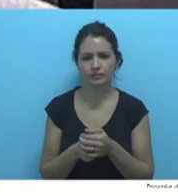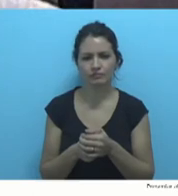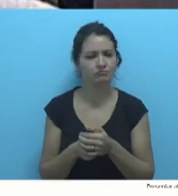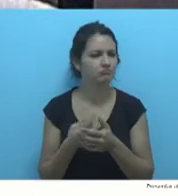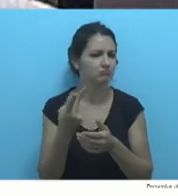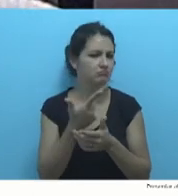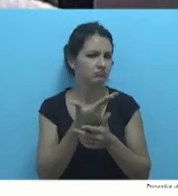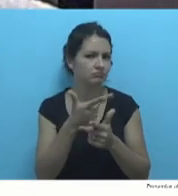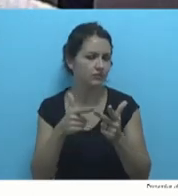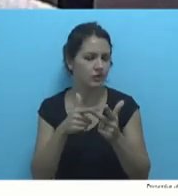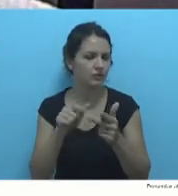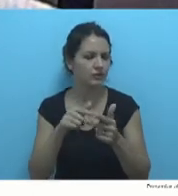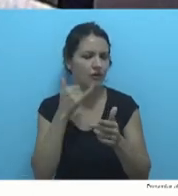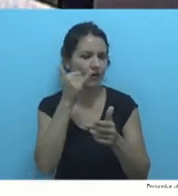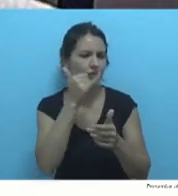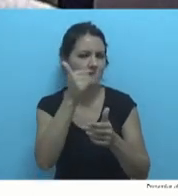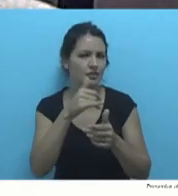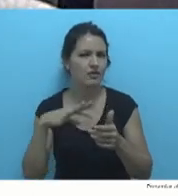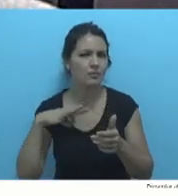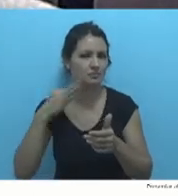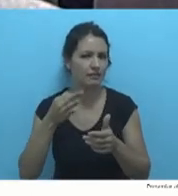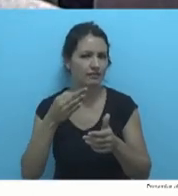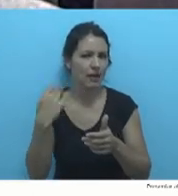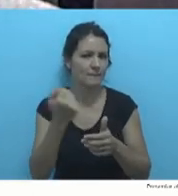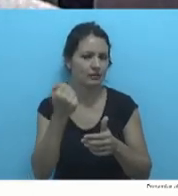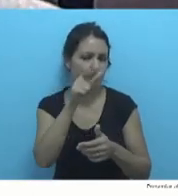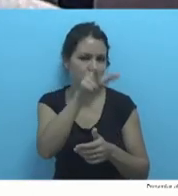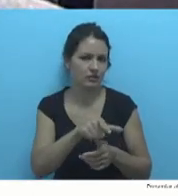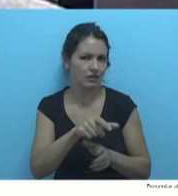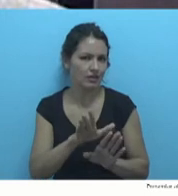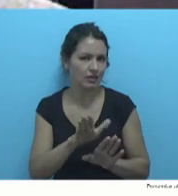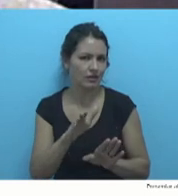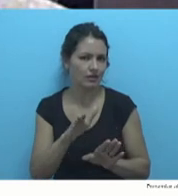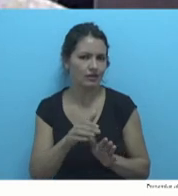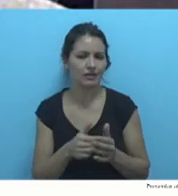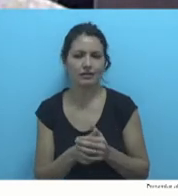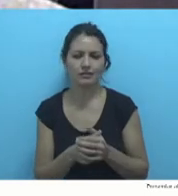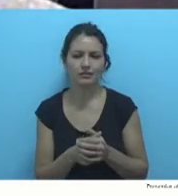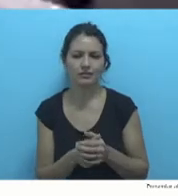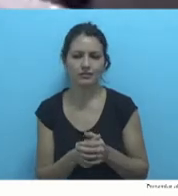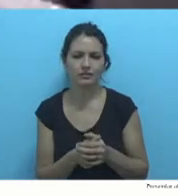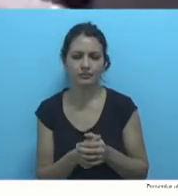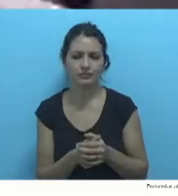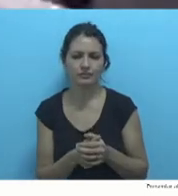reseñada toda una vida prolífica de un dirigente político